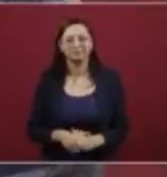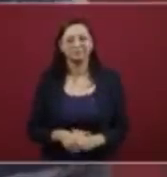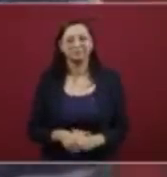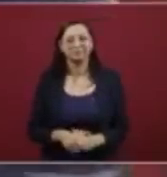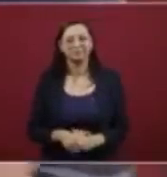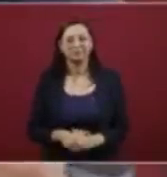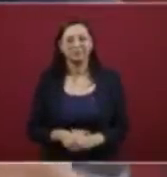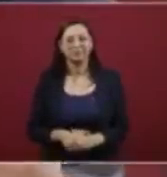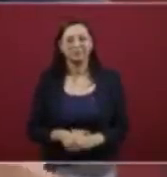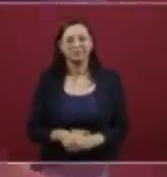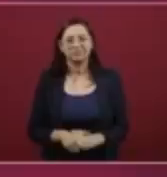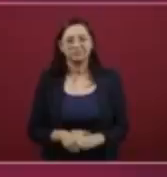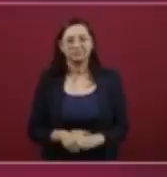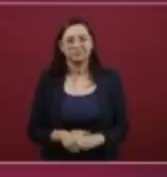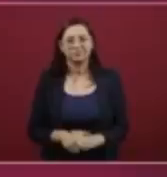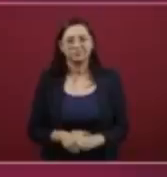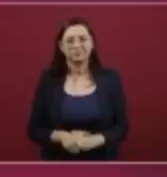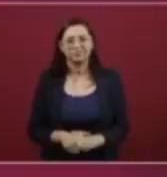y es